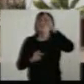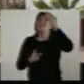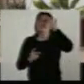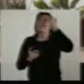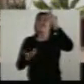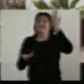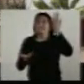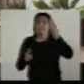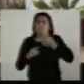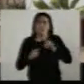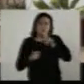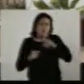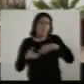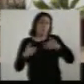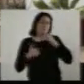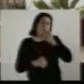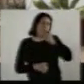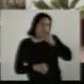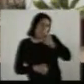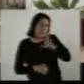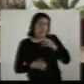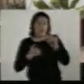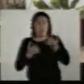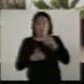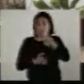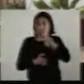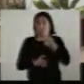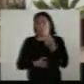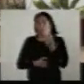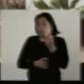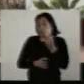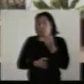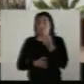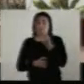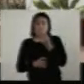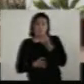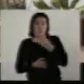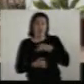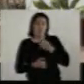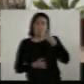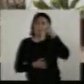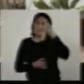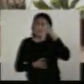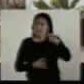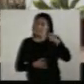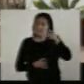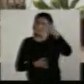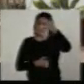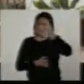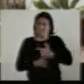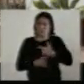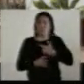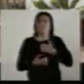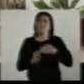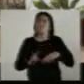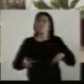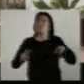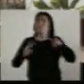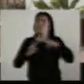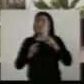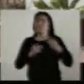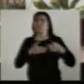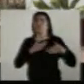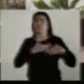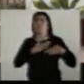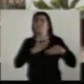puede determinarlo, pero lo que sí te puedo decir, y ahora que tienes ya 11, 12 años, piensa que el ser humano vale por lo que hay en su